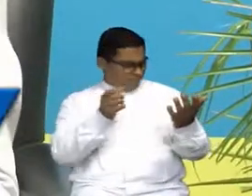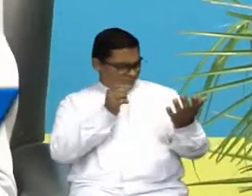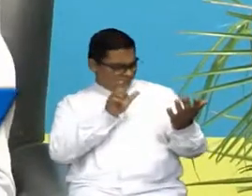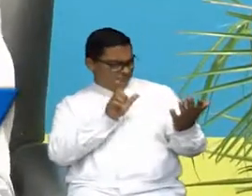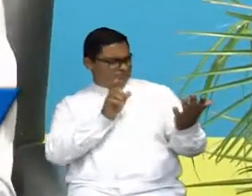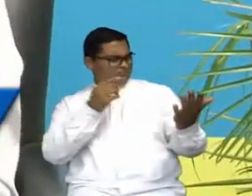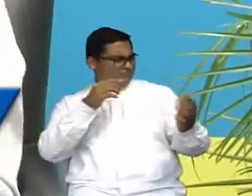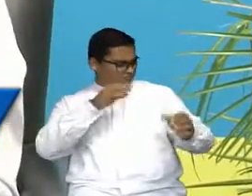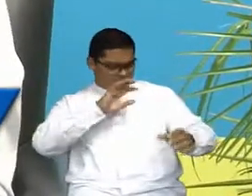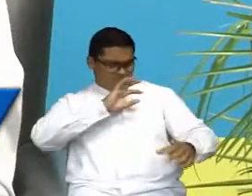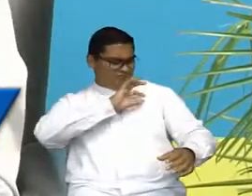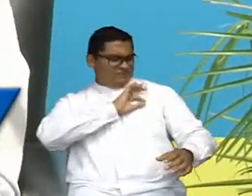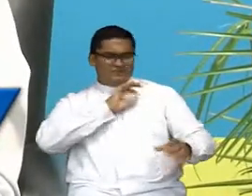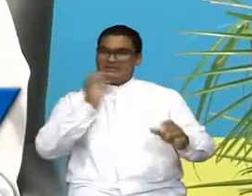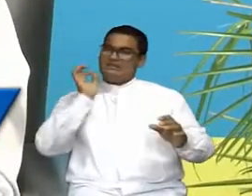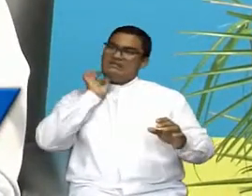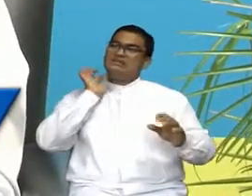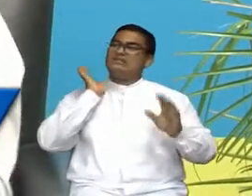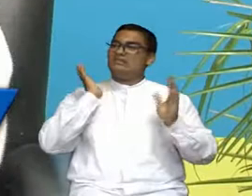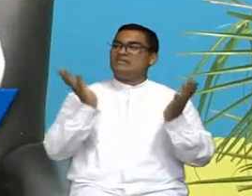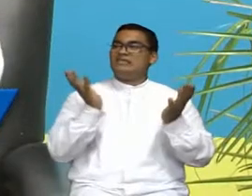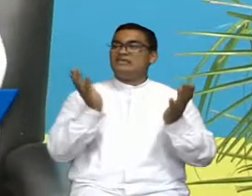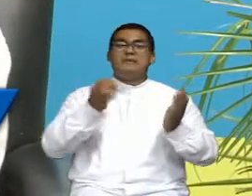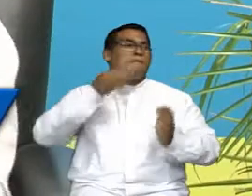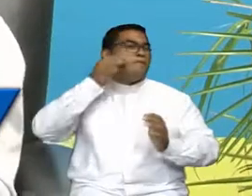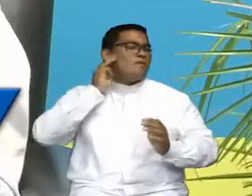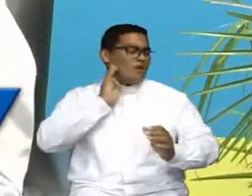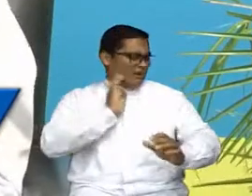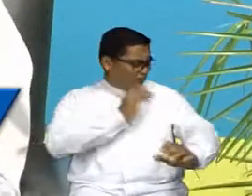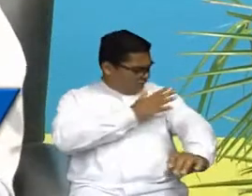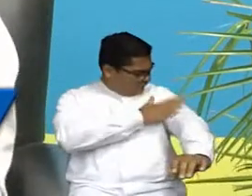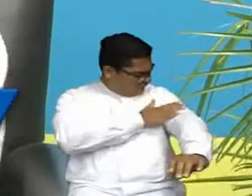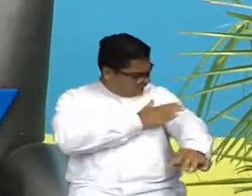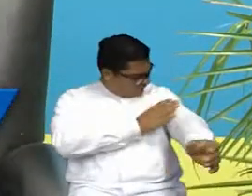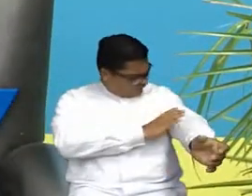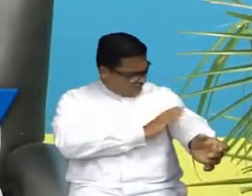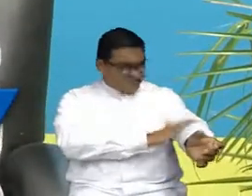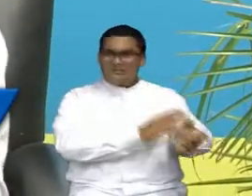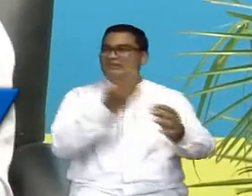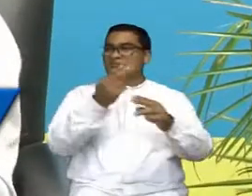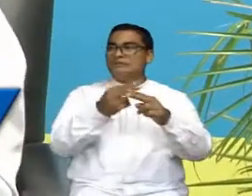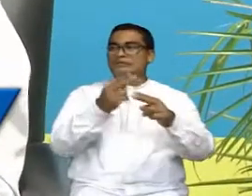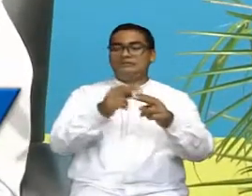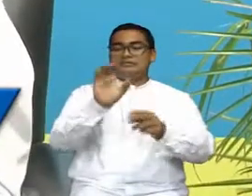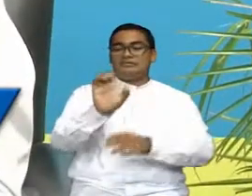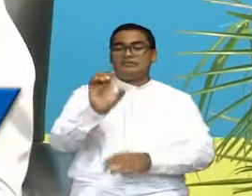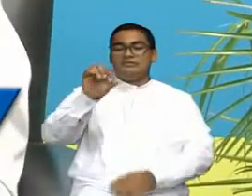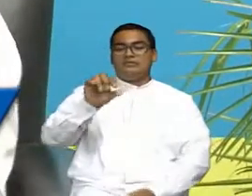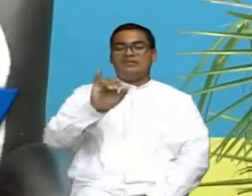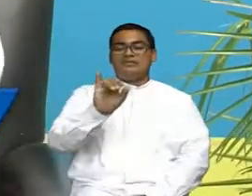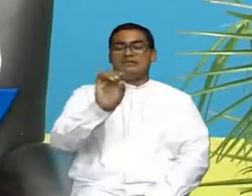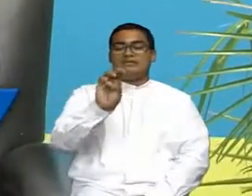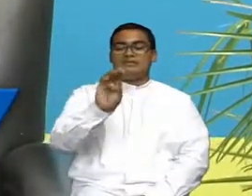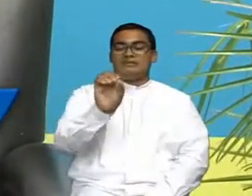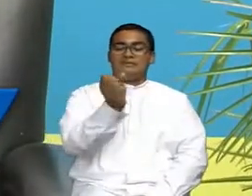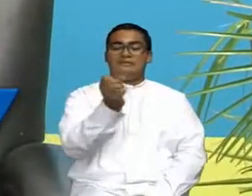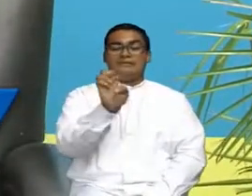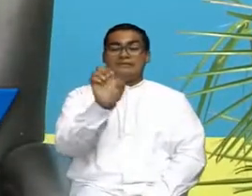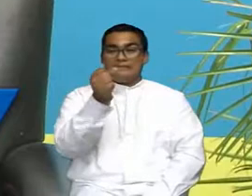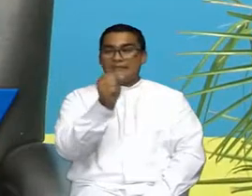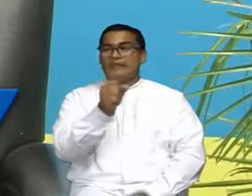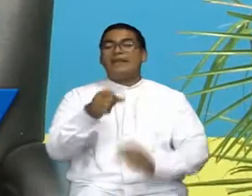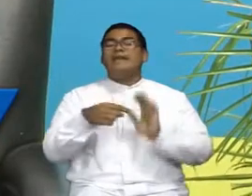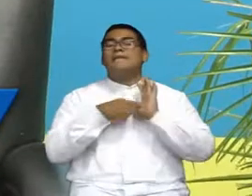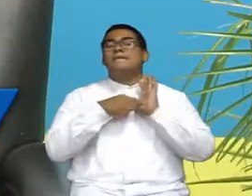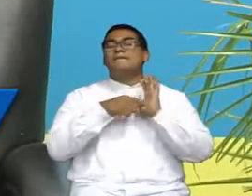Una de ellas, y que es de lo más frecuente, son los moretones, que médicamente se le conoce como esquimosis. La